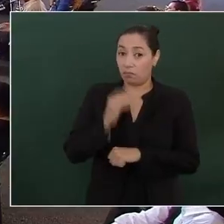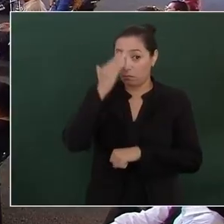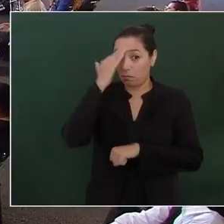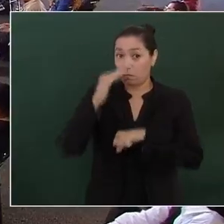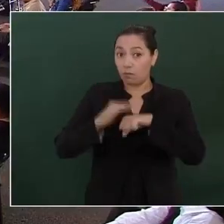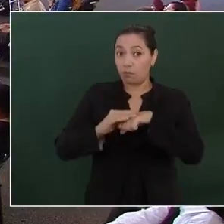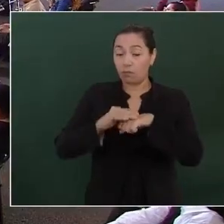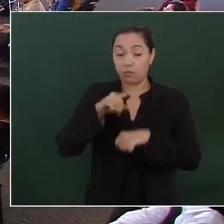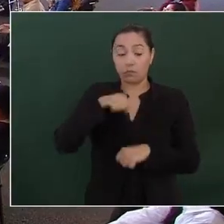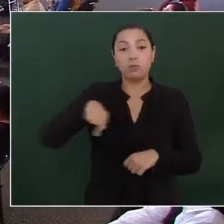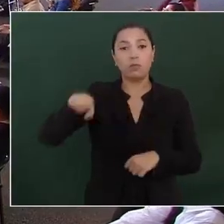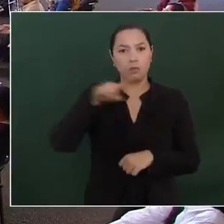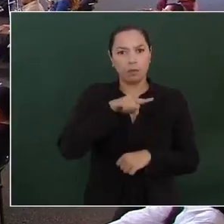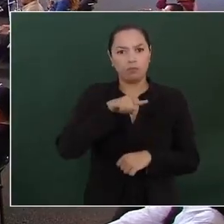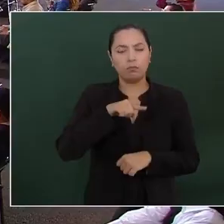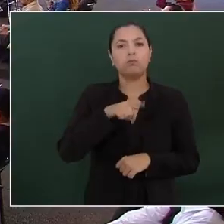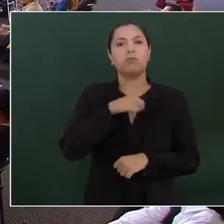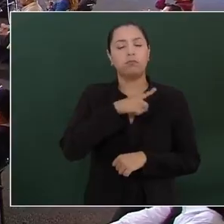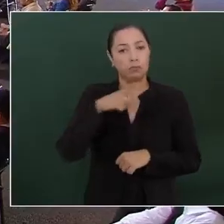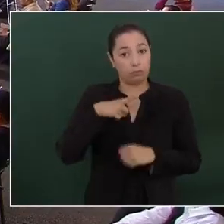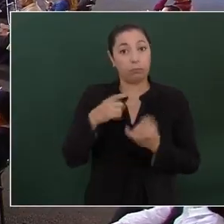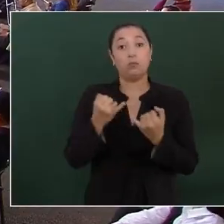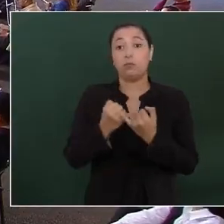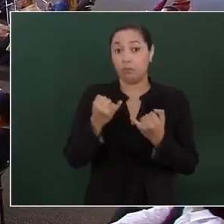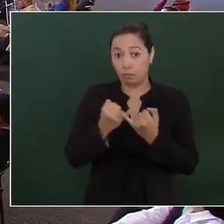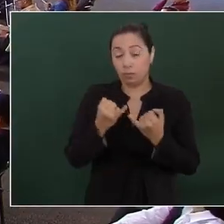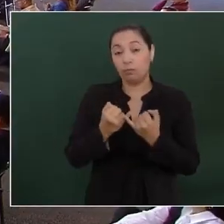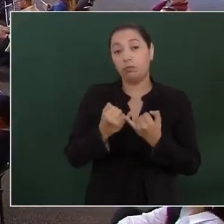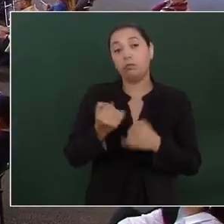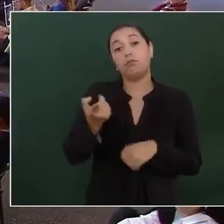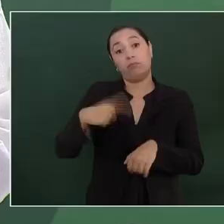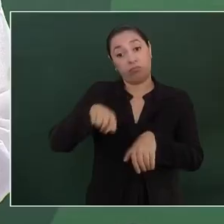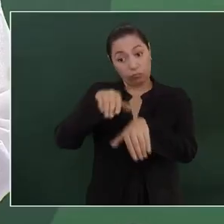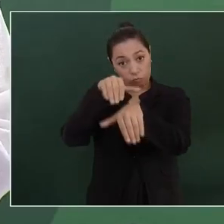nosotros tenemos que mandar obedeciendo al pueblo